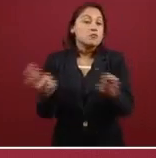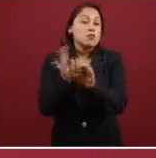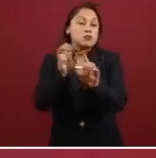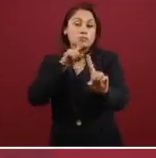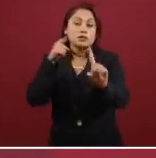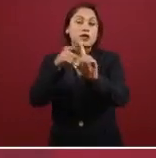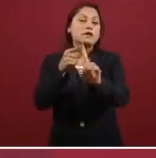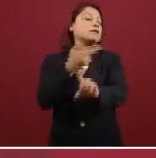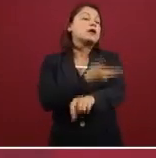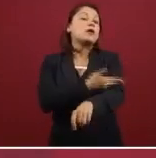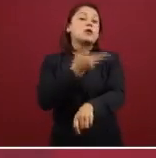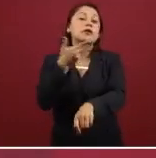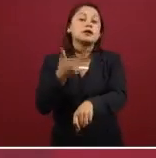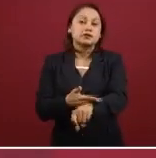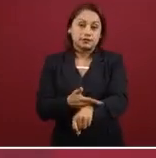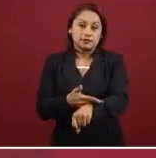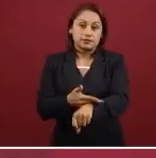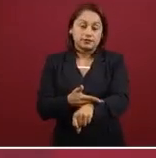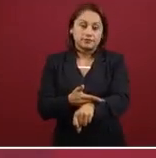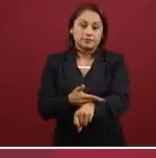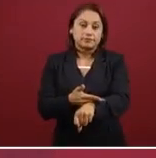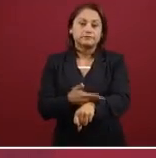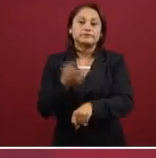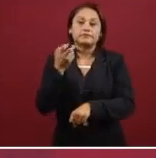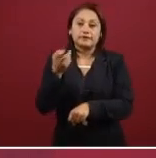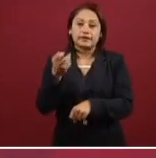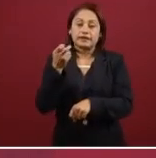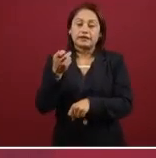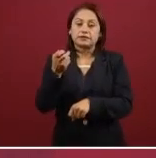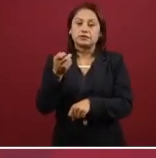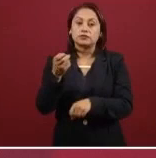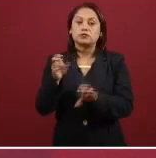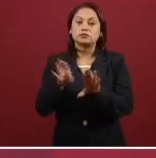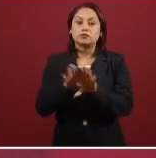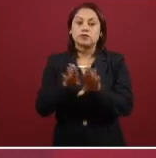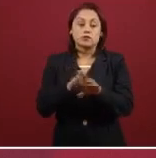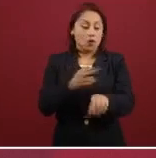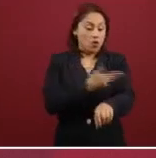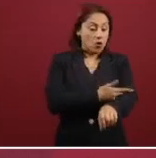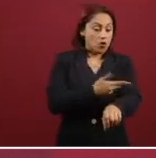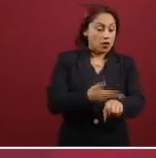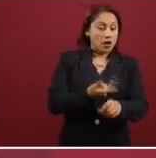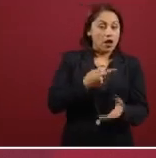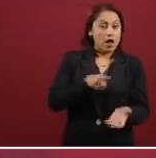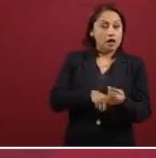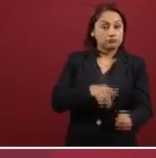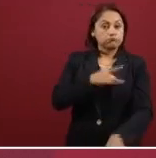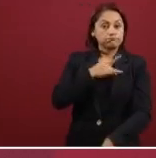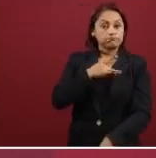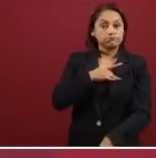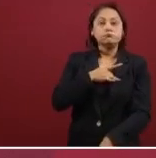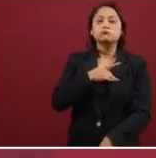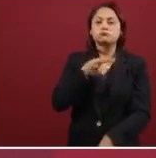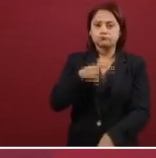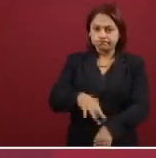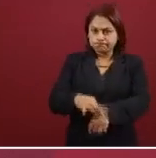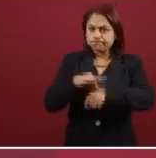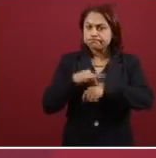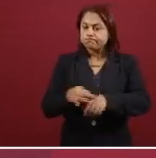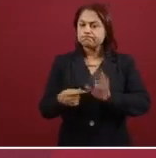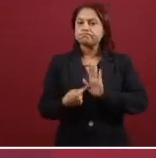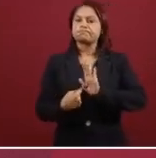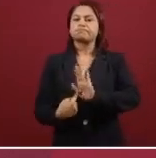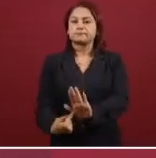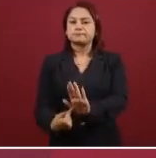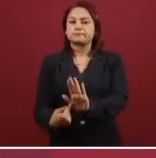concepto de honestidad que tiene que ver con la congruencia, porque la honestidad tiene una connotación